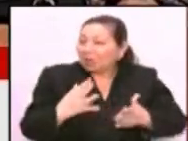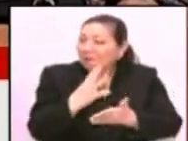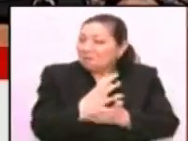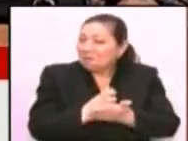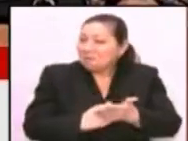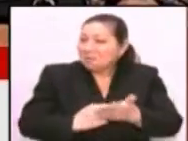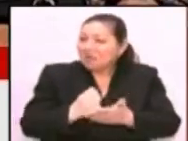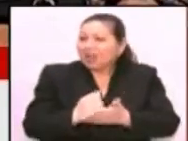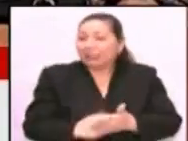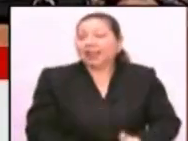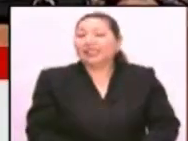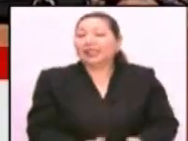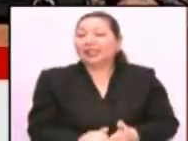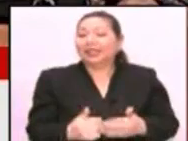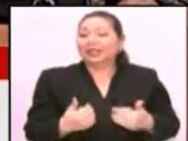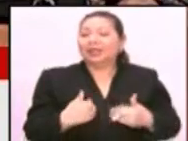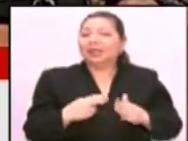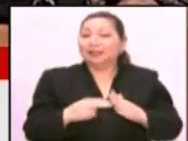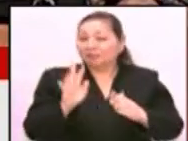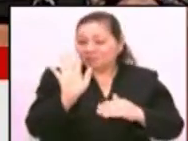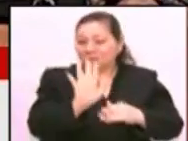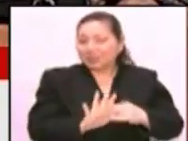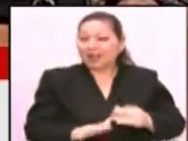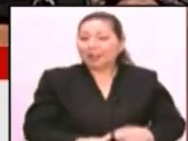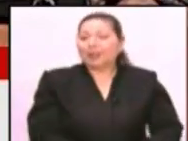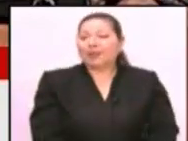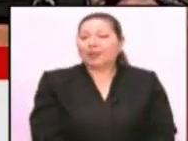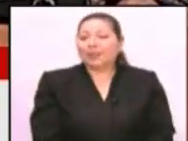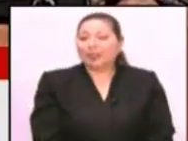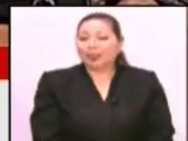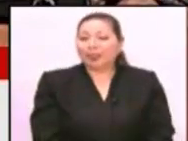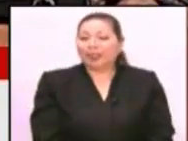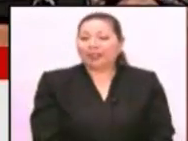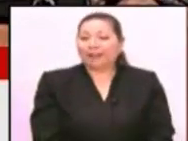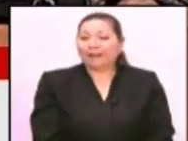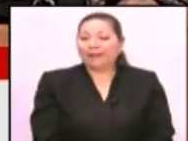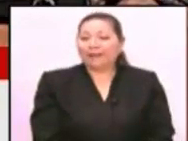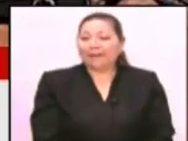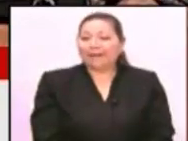los índices de consumo que tenemos a nivel nacional. Pasemos, por favor.